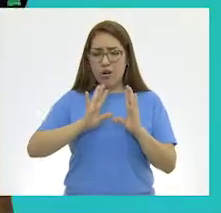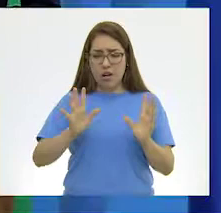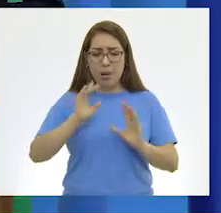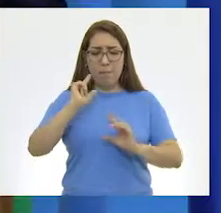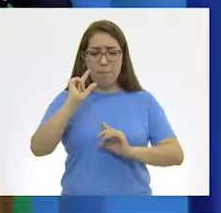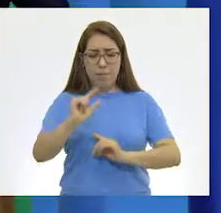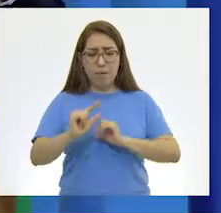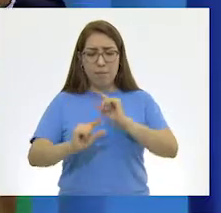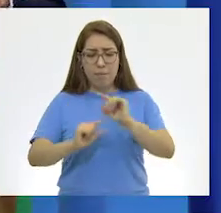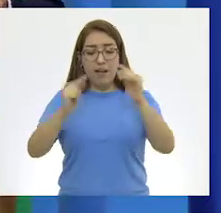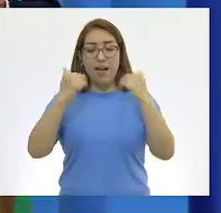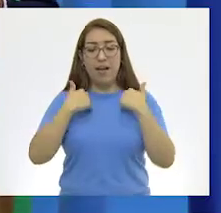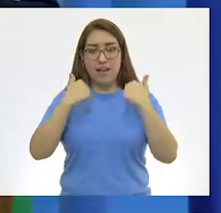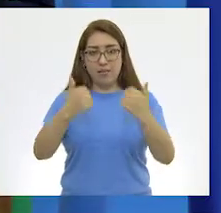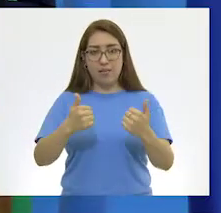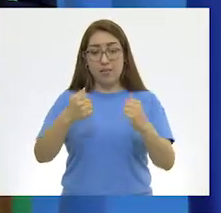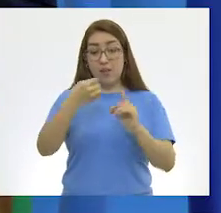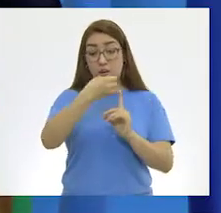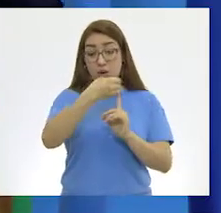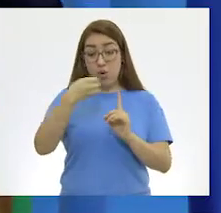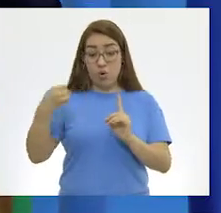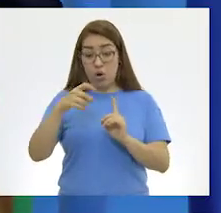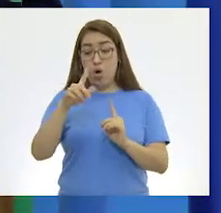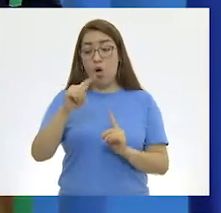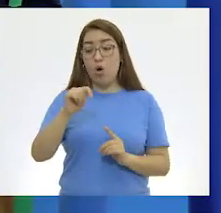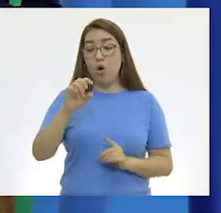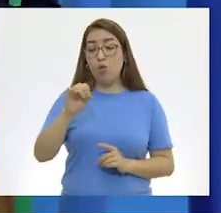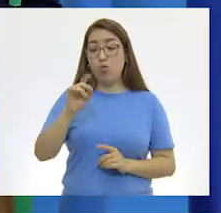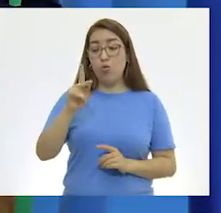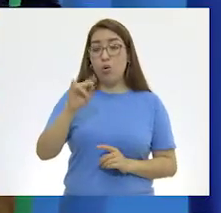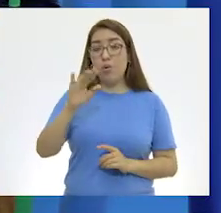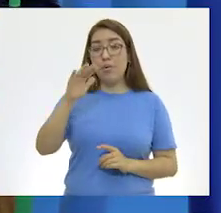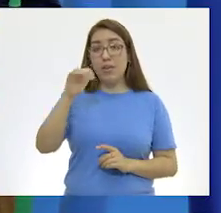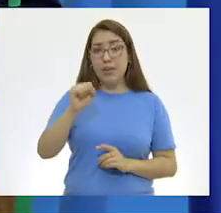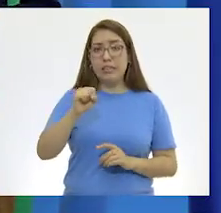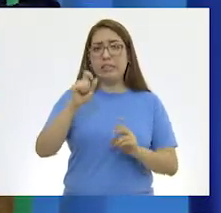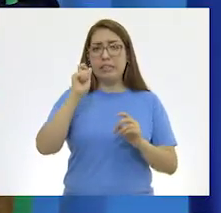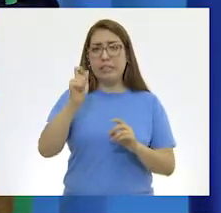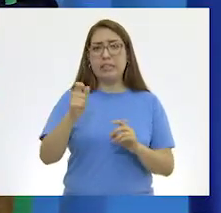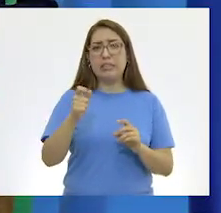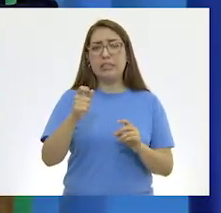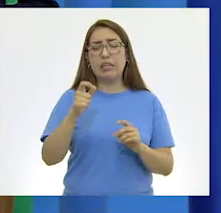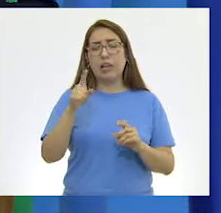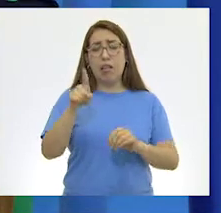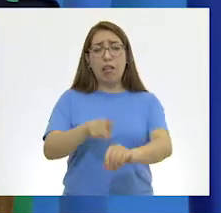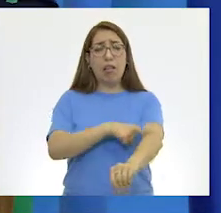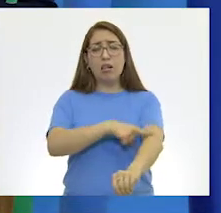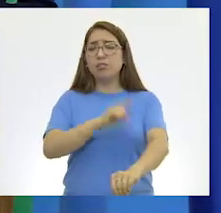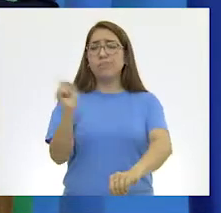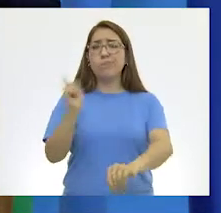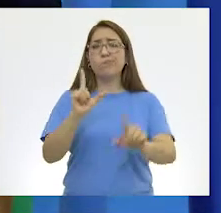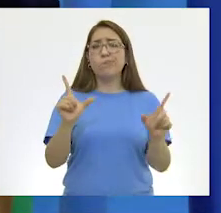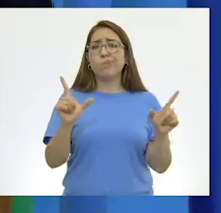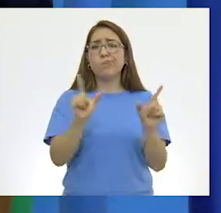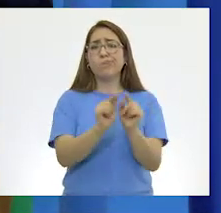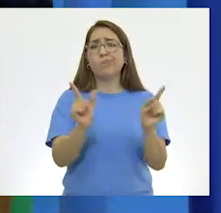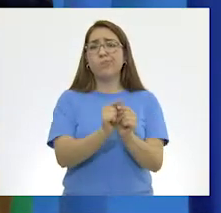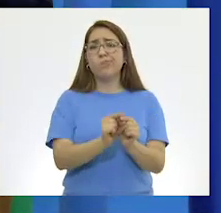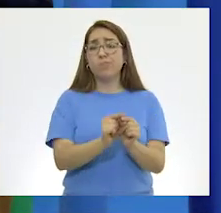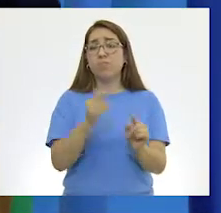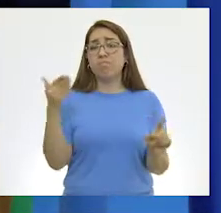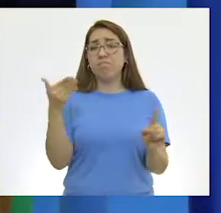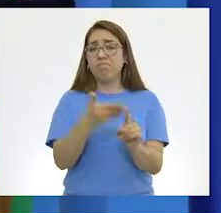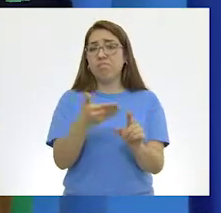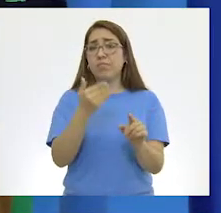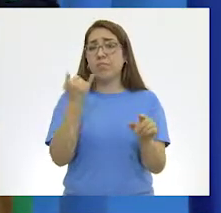todo esto. Y las oraciones tópicas son cortas y expresan ideas centrales, ¿verdad? Y